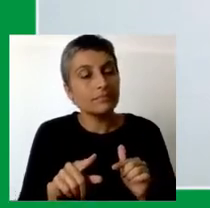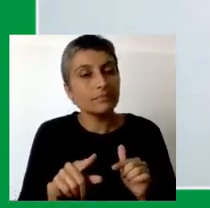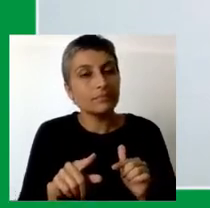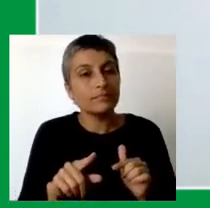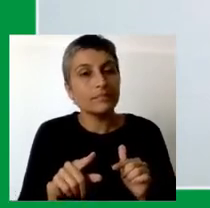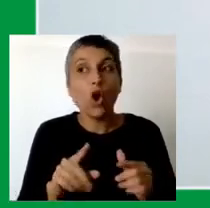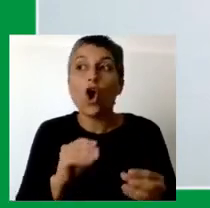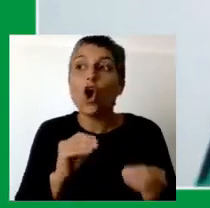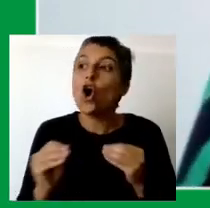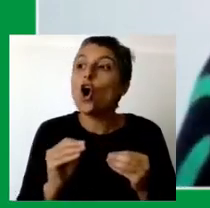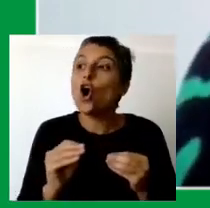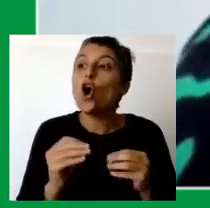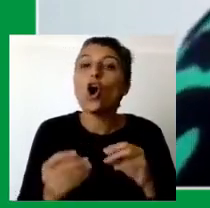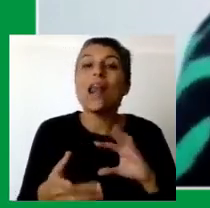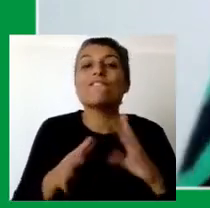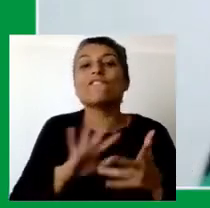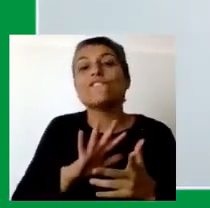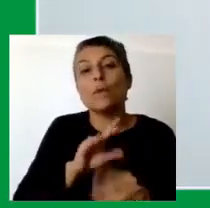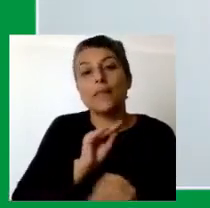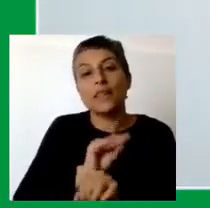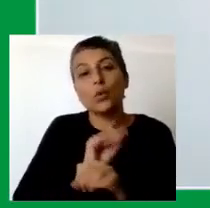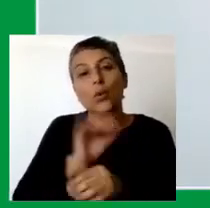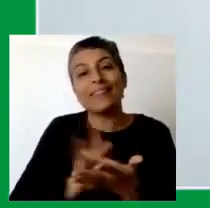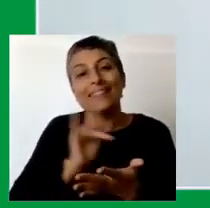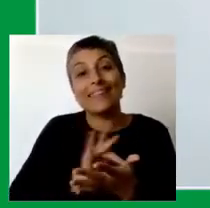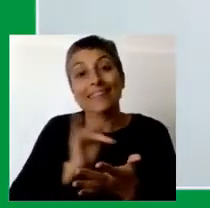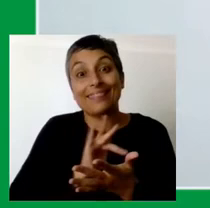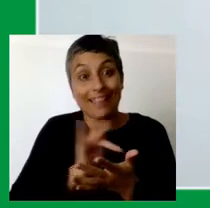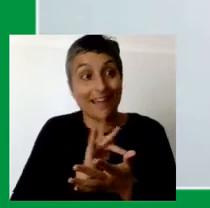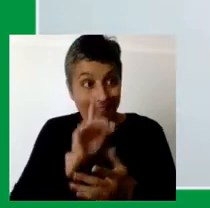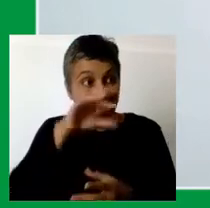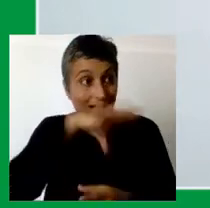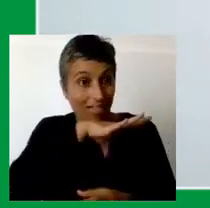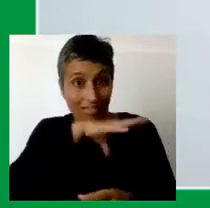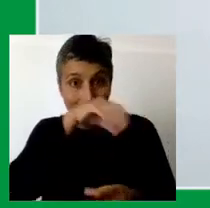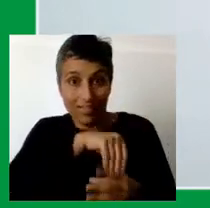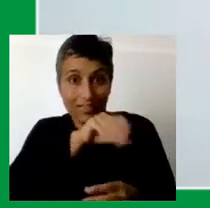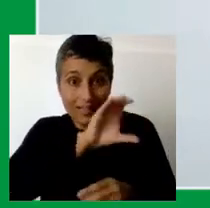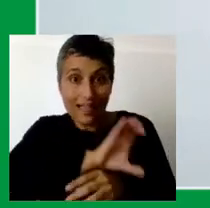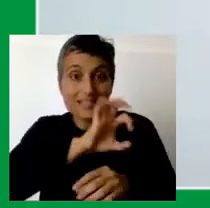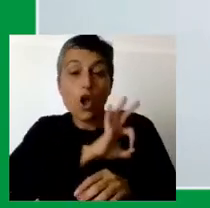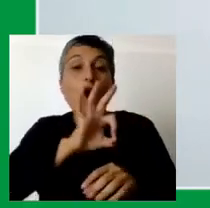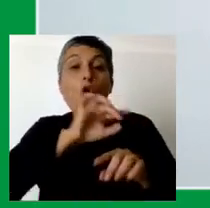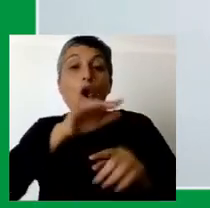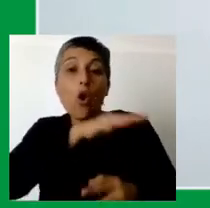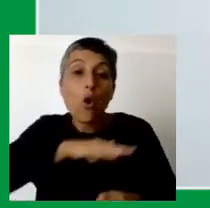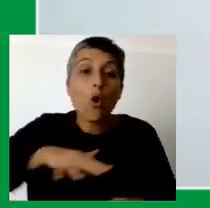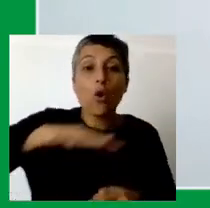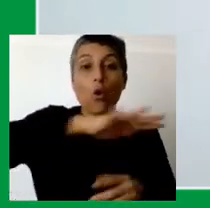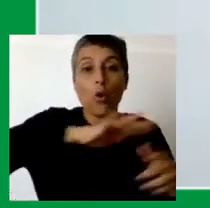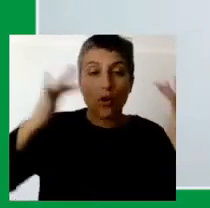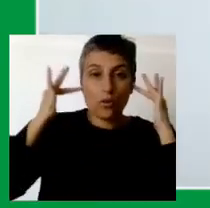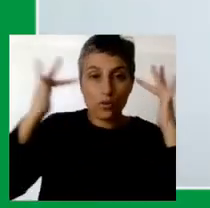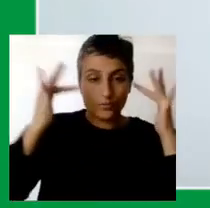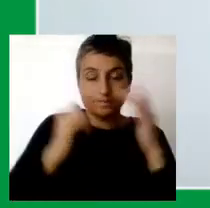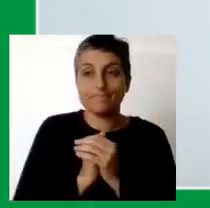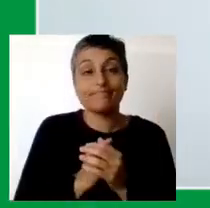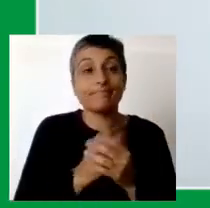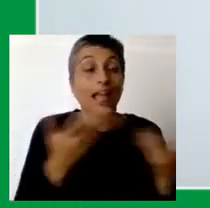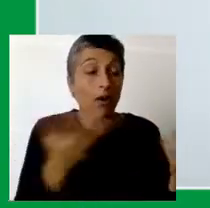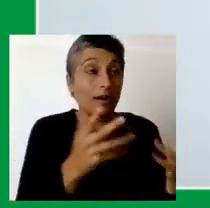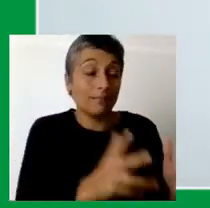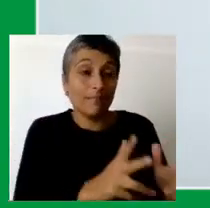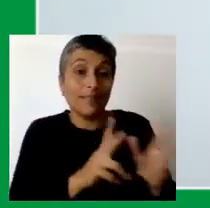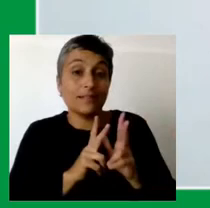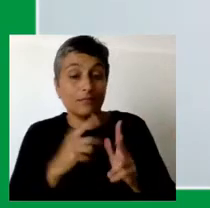la forma que permea la cultura digital, las aulas o los espacios educativos. Ahora que me decís eso,